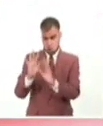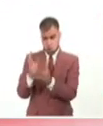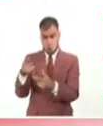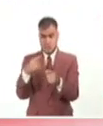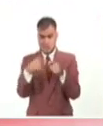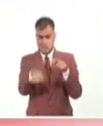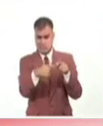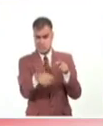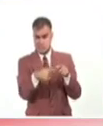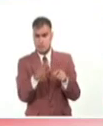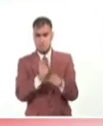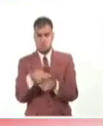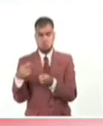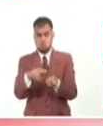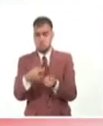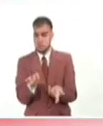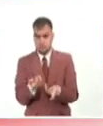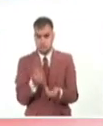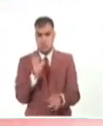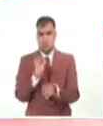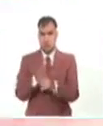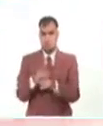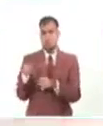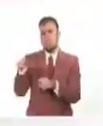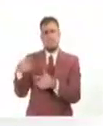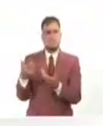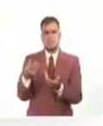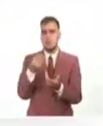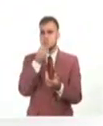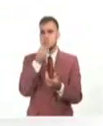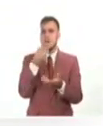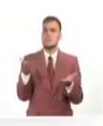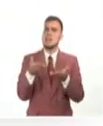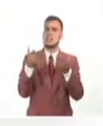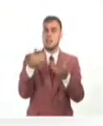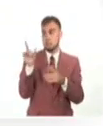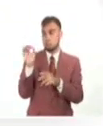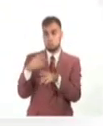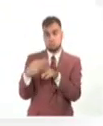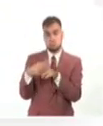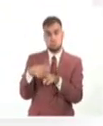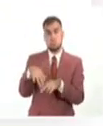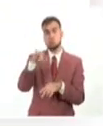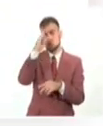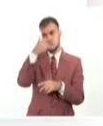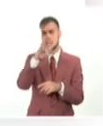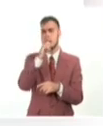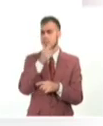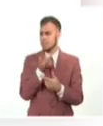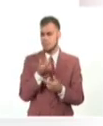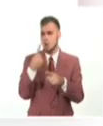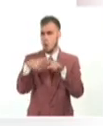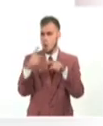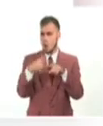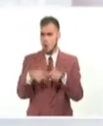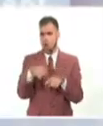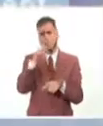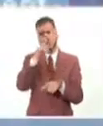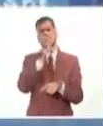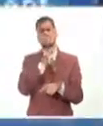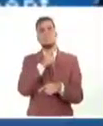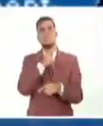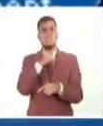falsas historias el pueblo está a punto de echarlos del